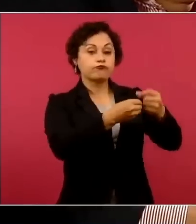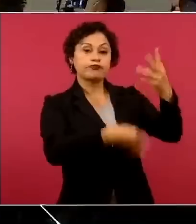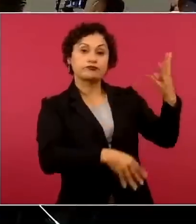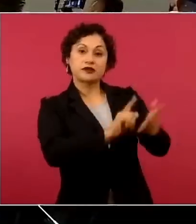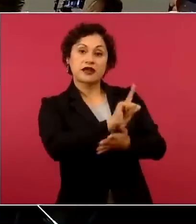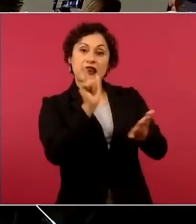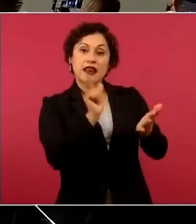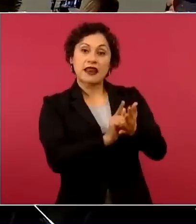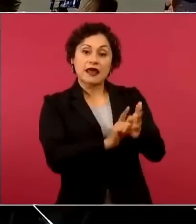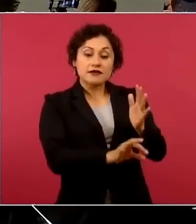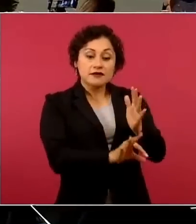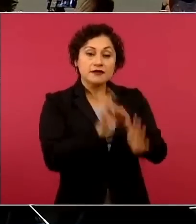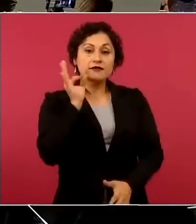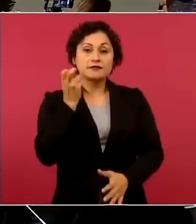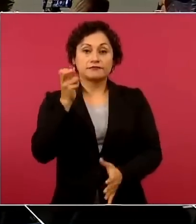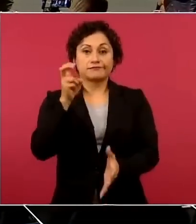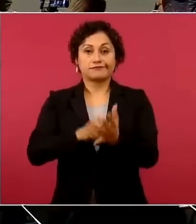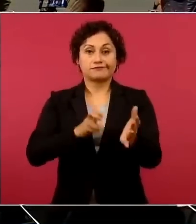Entonces,